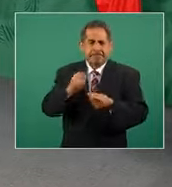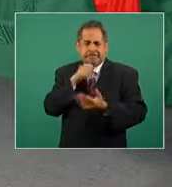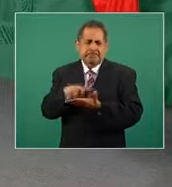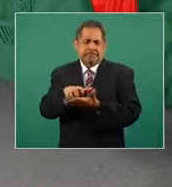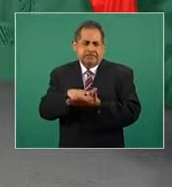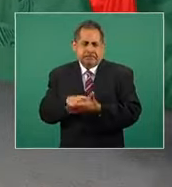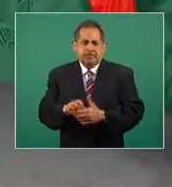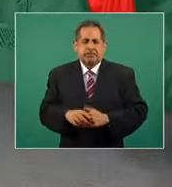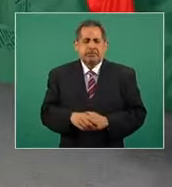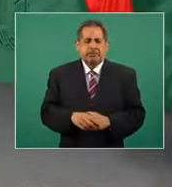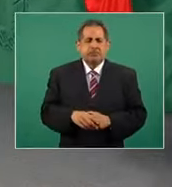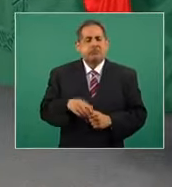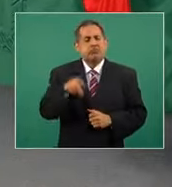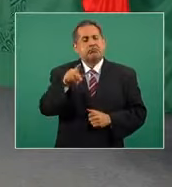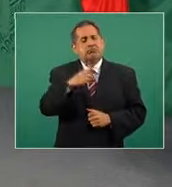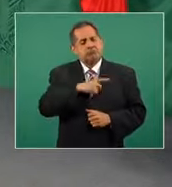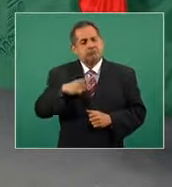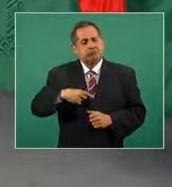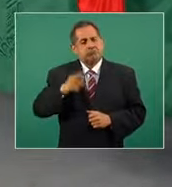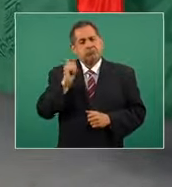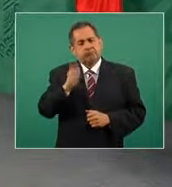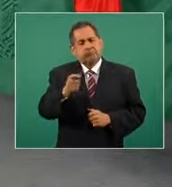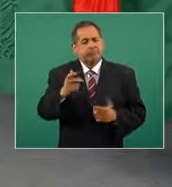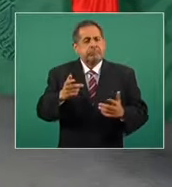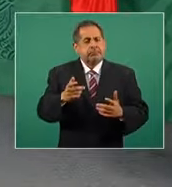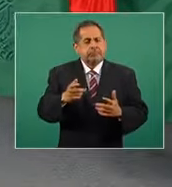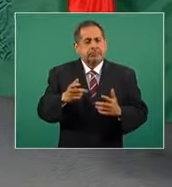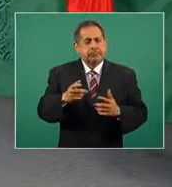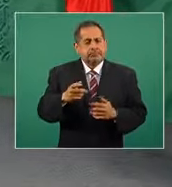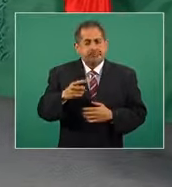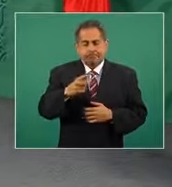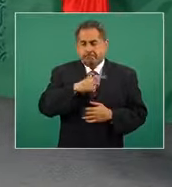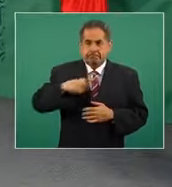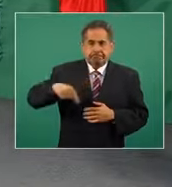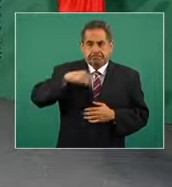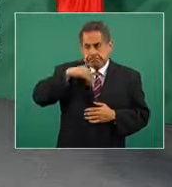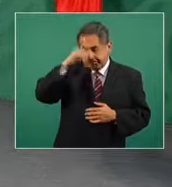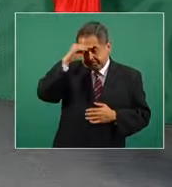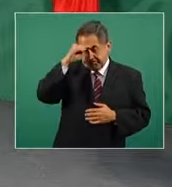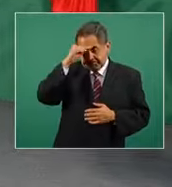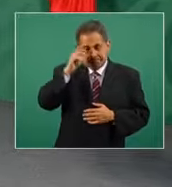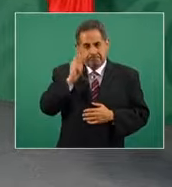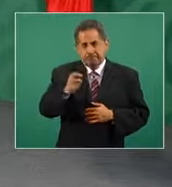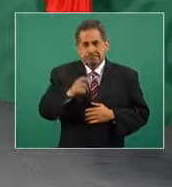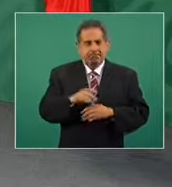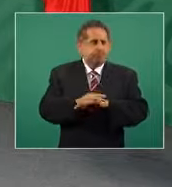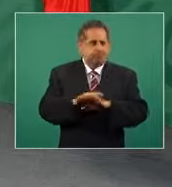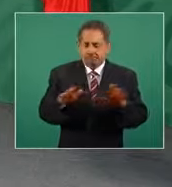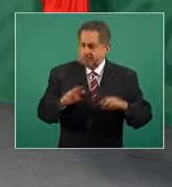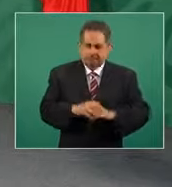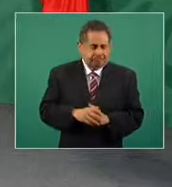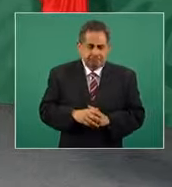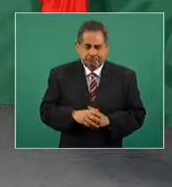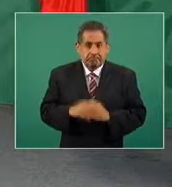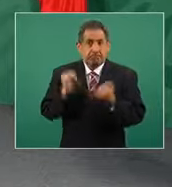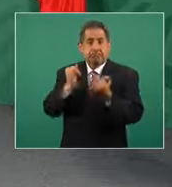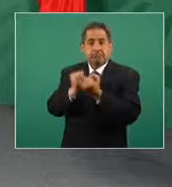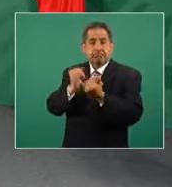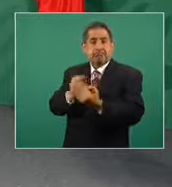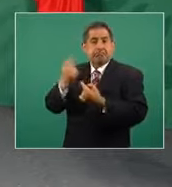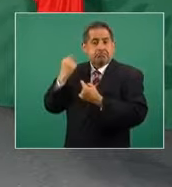republicana. Entonces, debe de tomarse en cuenta que ya no es lo